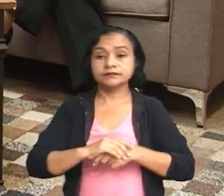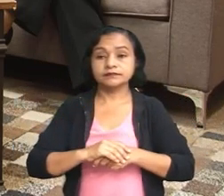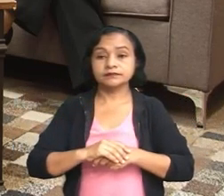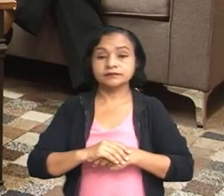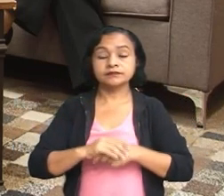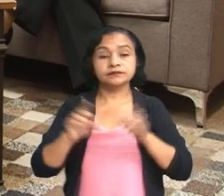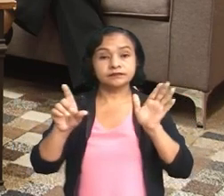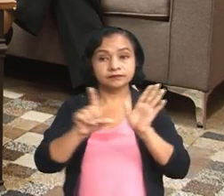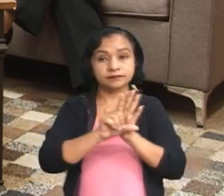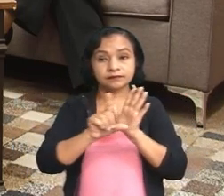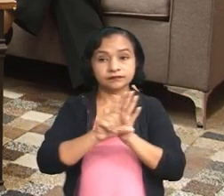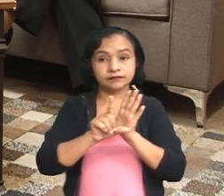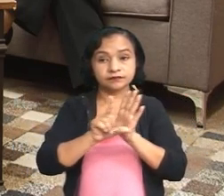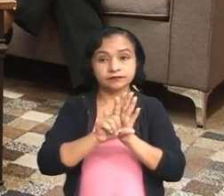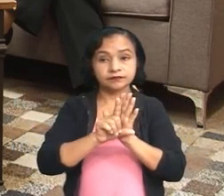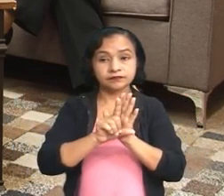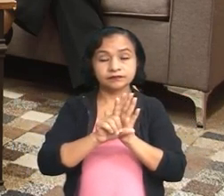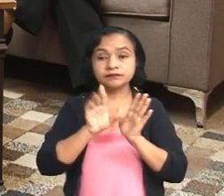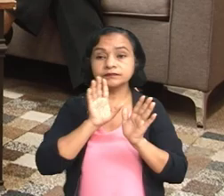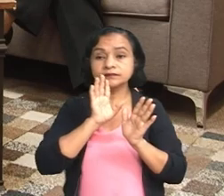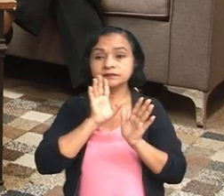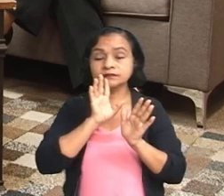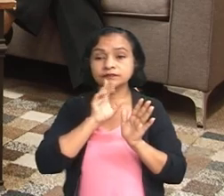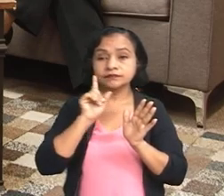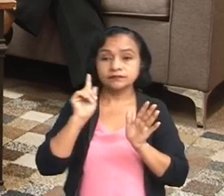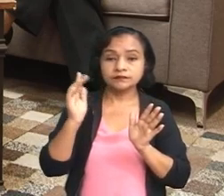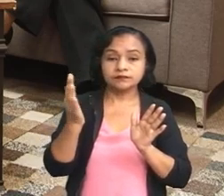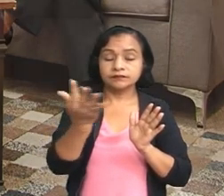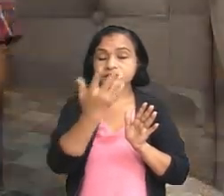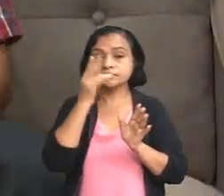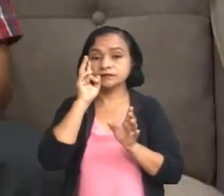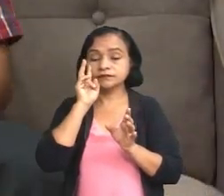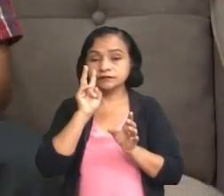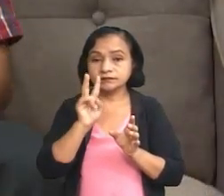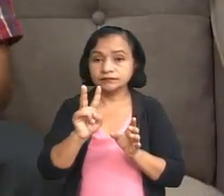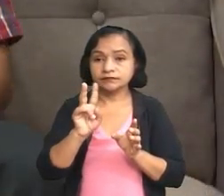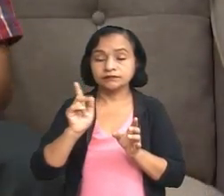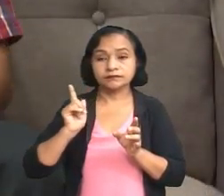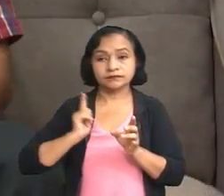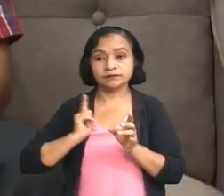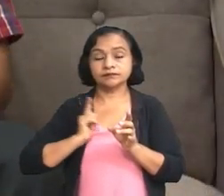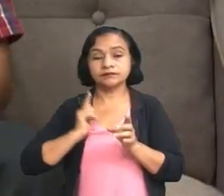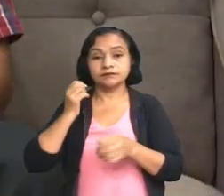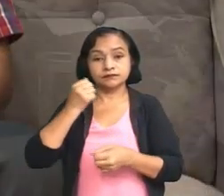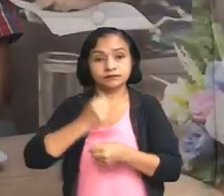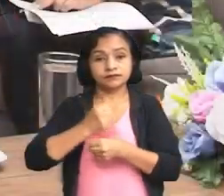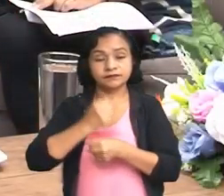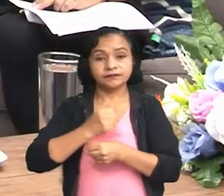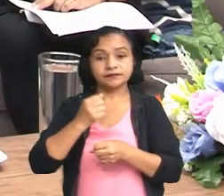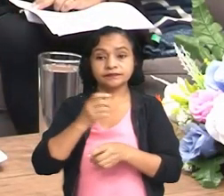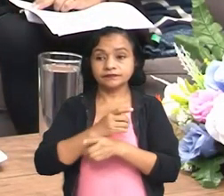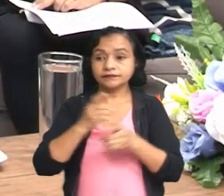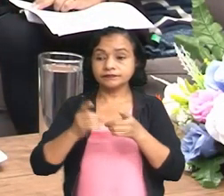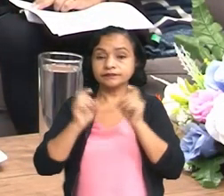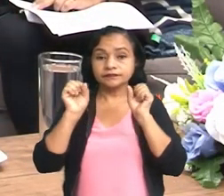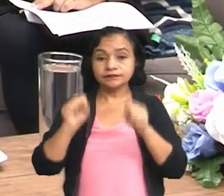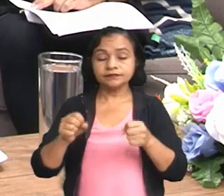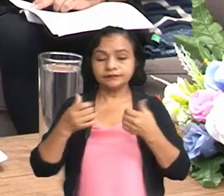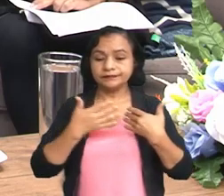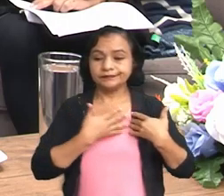esta ley, ella ya habló todo, era lo que vivimos, todo lo que aún tenemos que trabajar para lograr